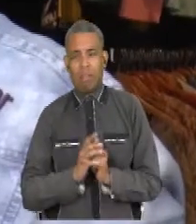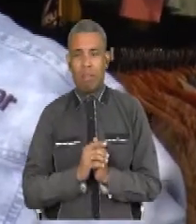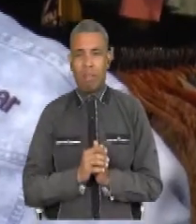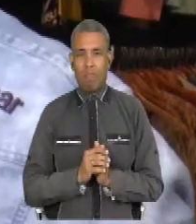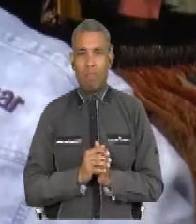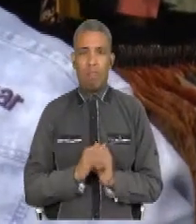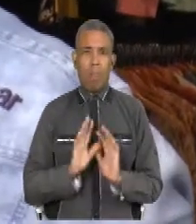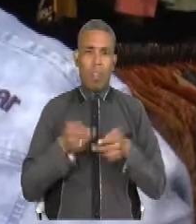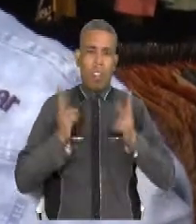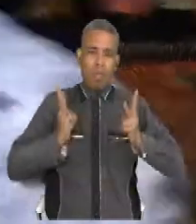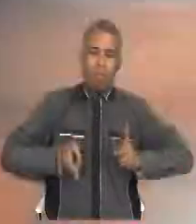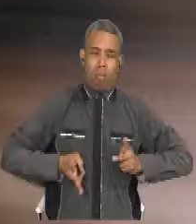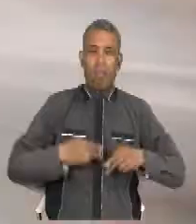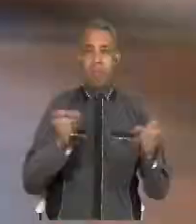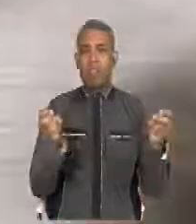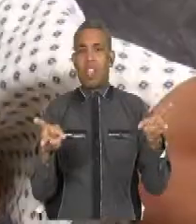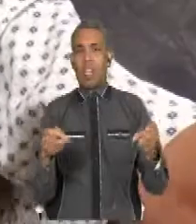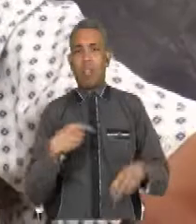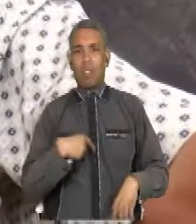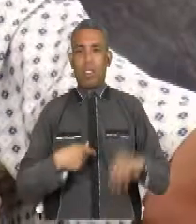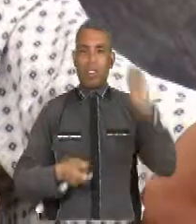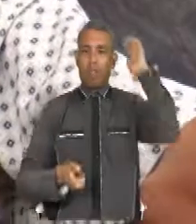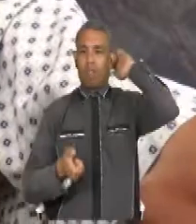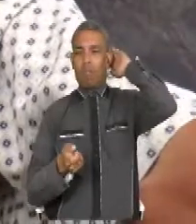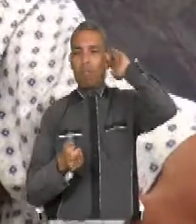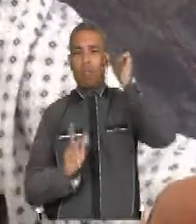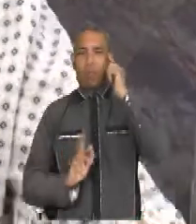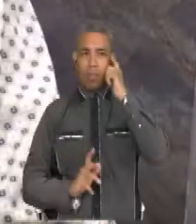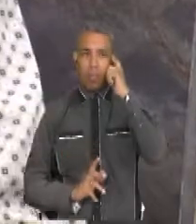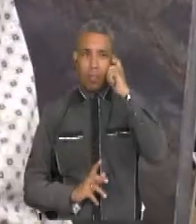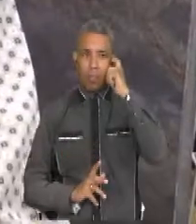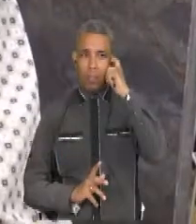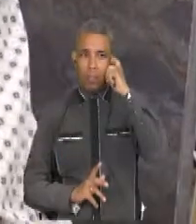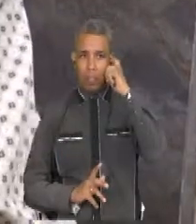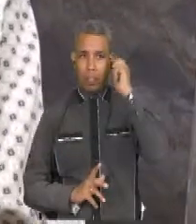nada, descansar y ver televisión. Dedicarme al hogar de la casa,